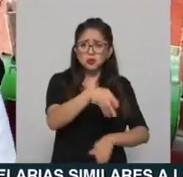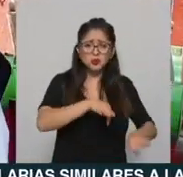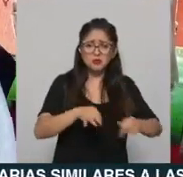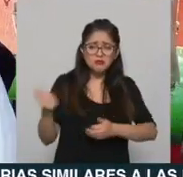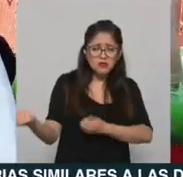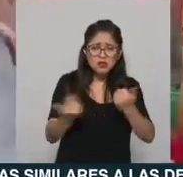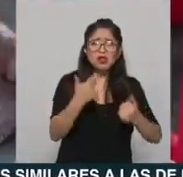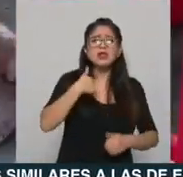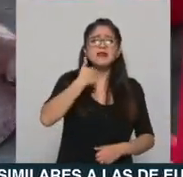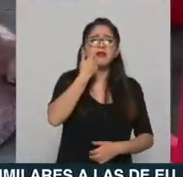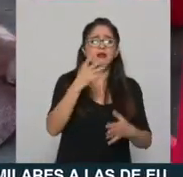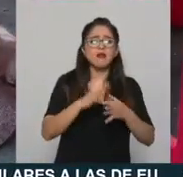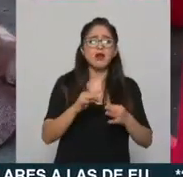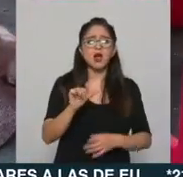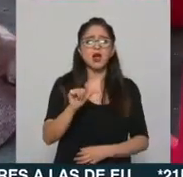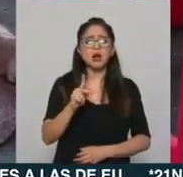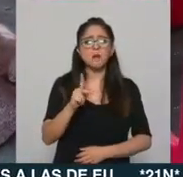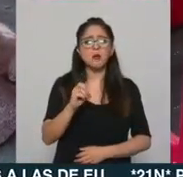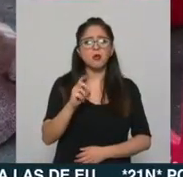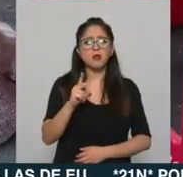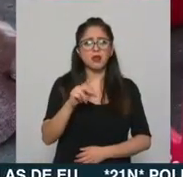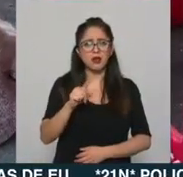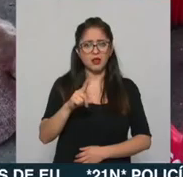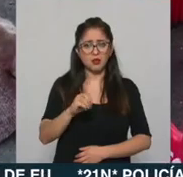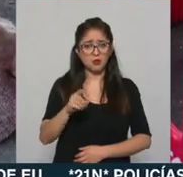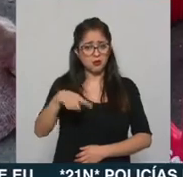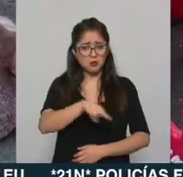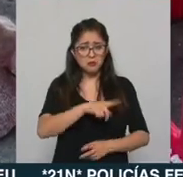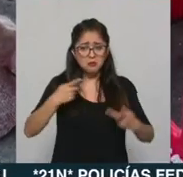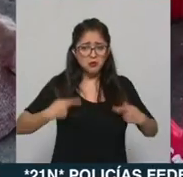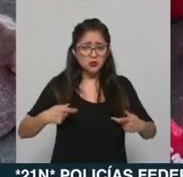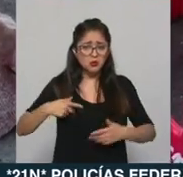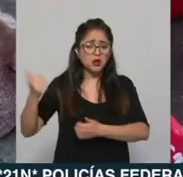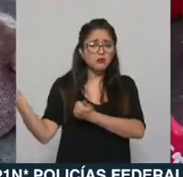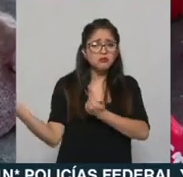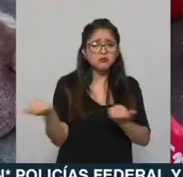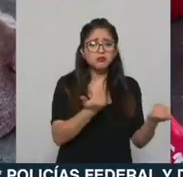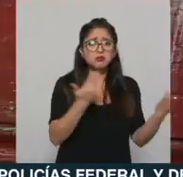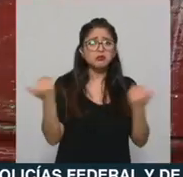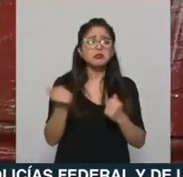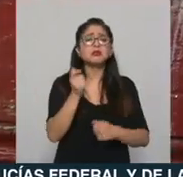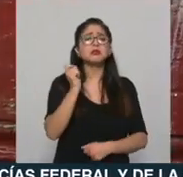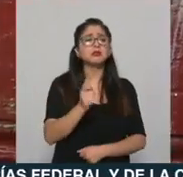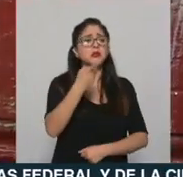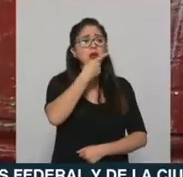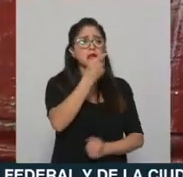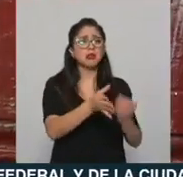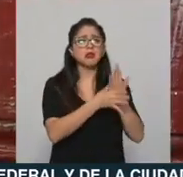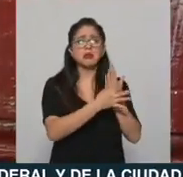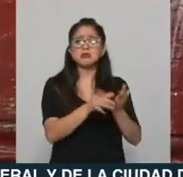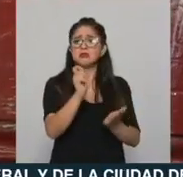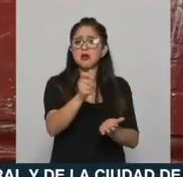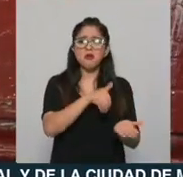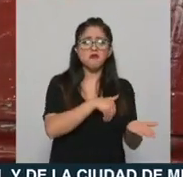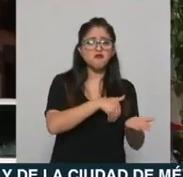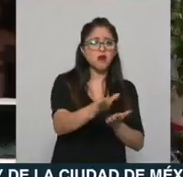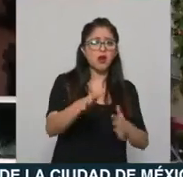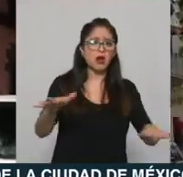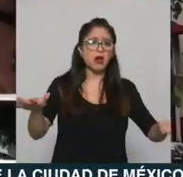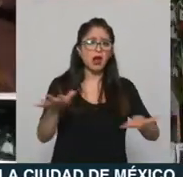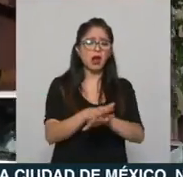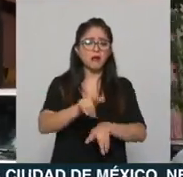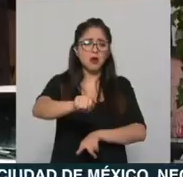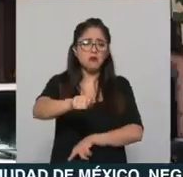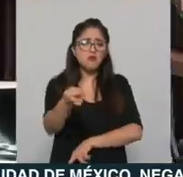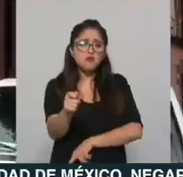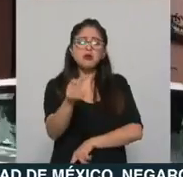con el apoderado. Nada le importó a los cargadores, pues supuestamente la indicación que tenían era sacarlos y cambiar la chapa, por lo que